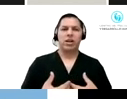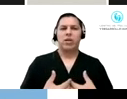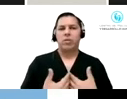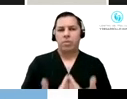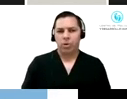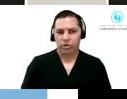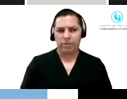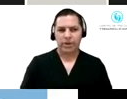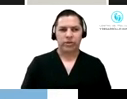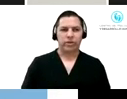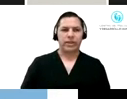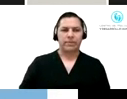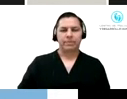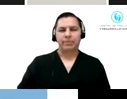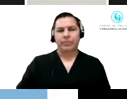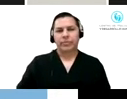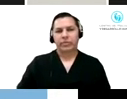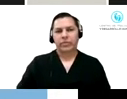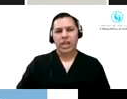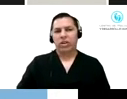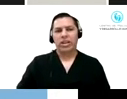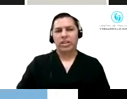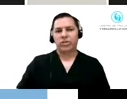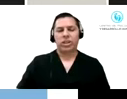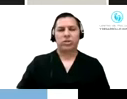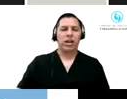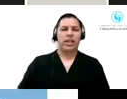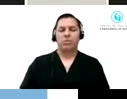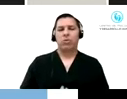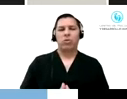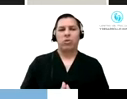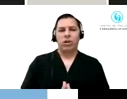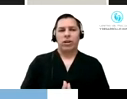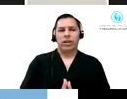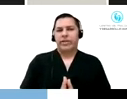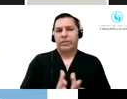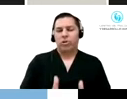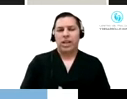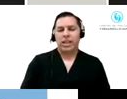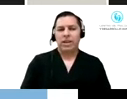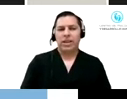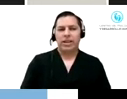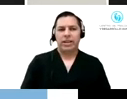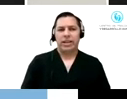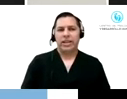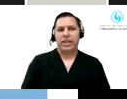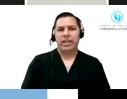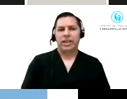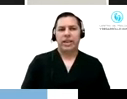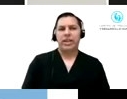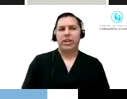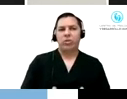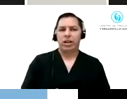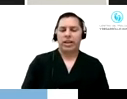género, por ser personas. La orientación sexual, que tampoco responde al tema de identidad